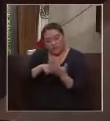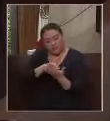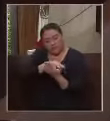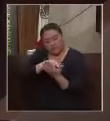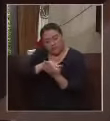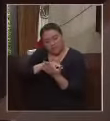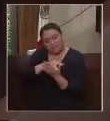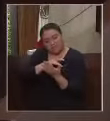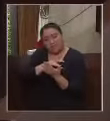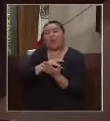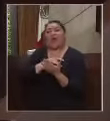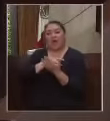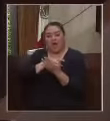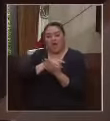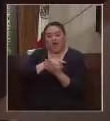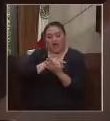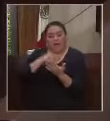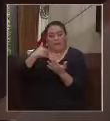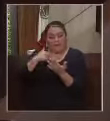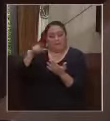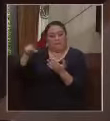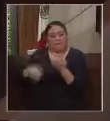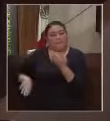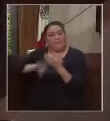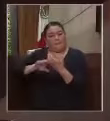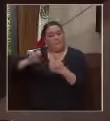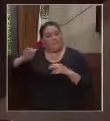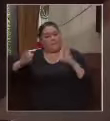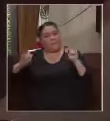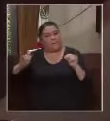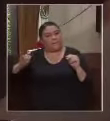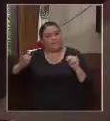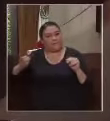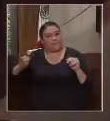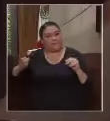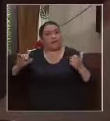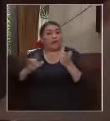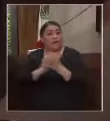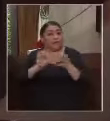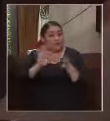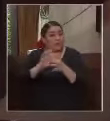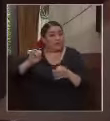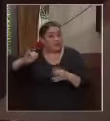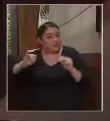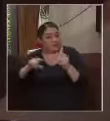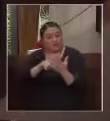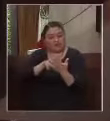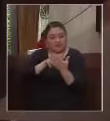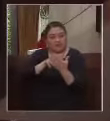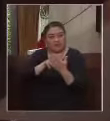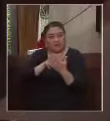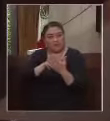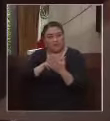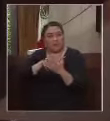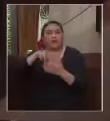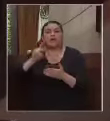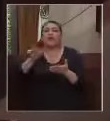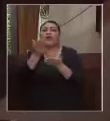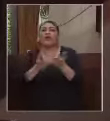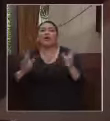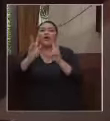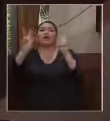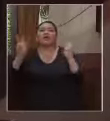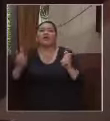de determinar específicamente si esta lesión es legal o no. Pero específicamente respecto de los